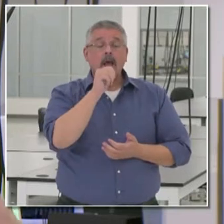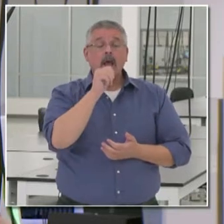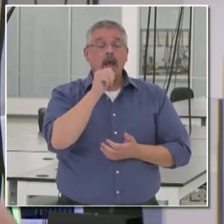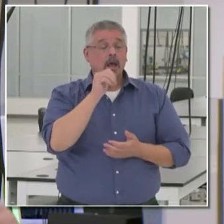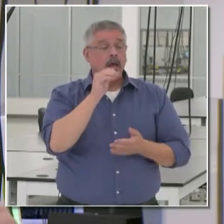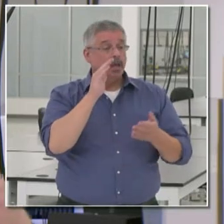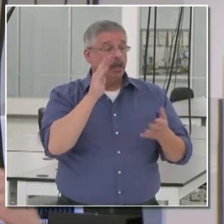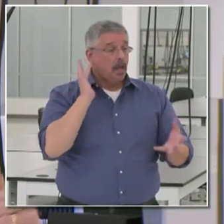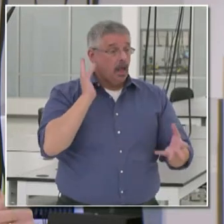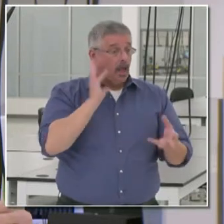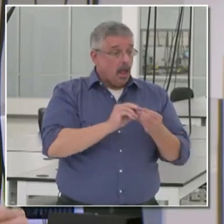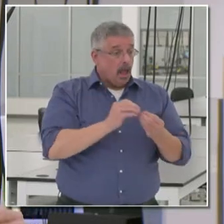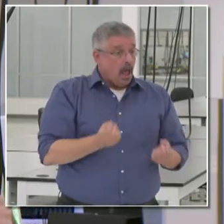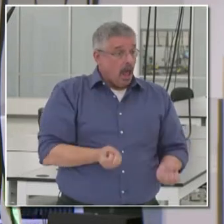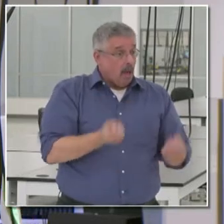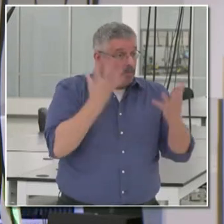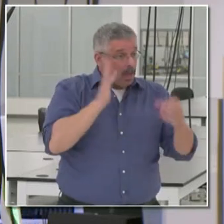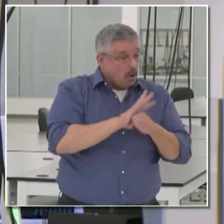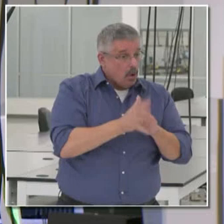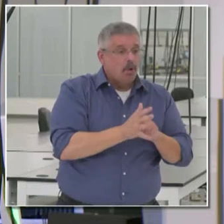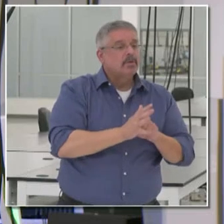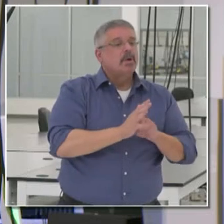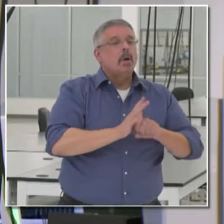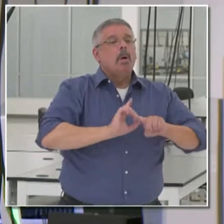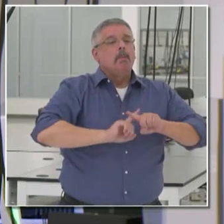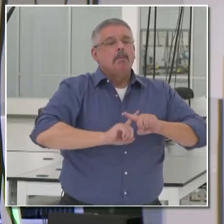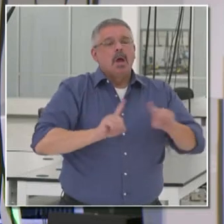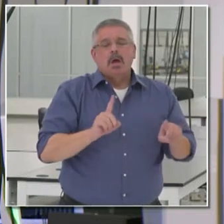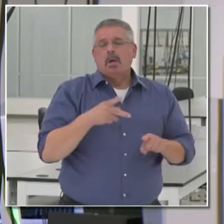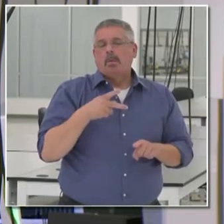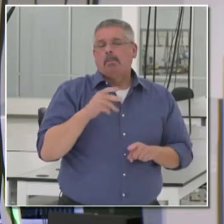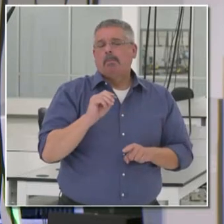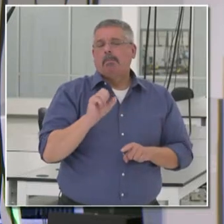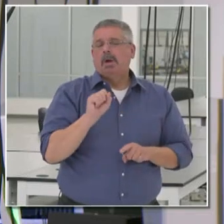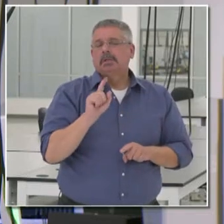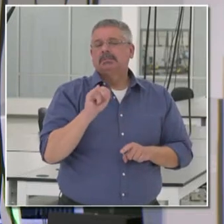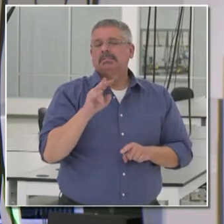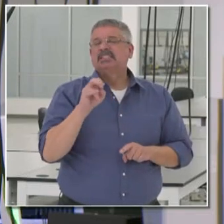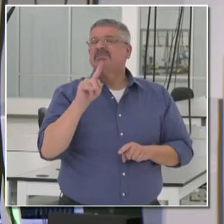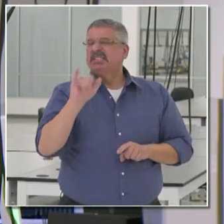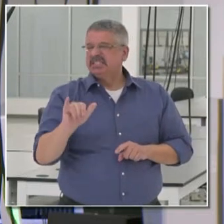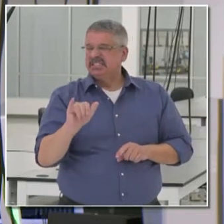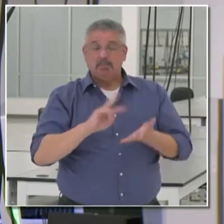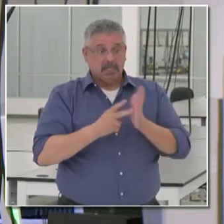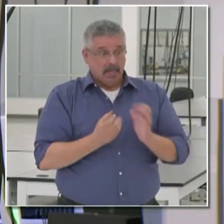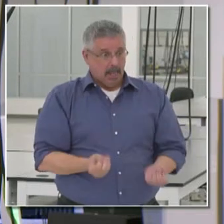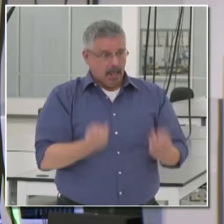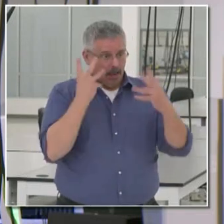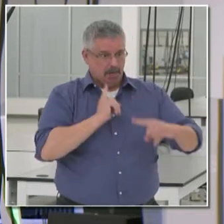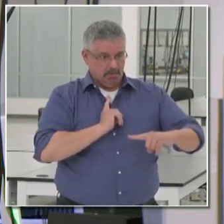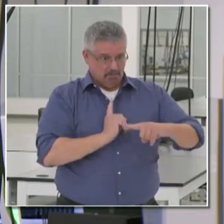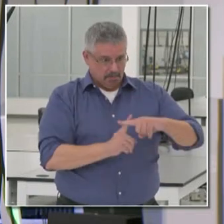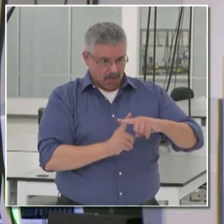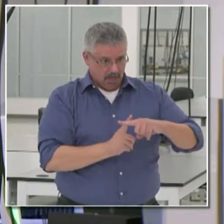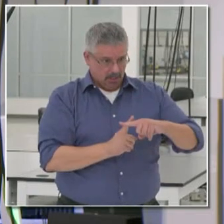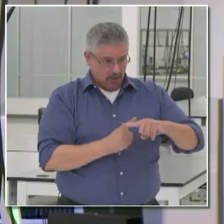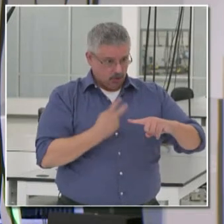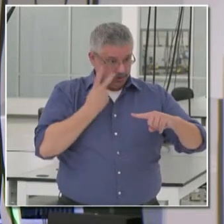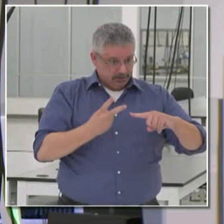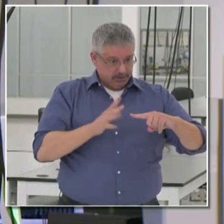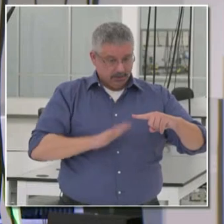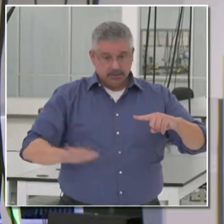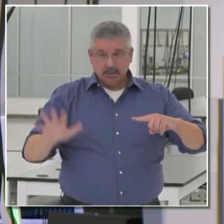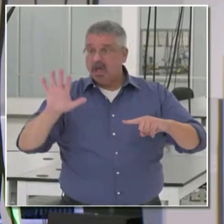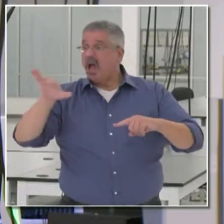no deberíamos enfocarnos en el número total de casos pero en el caso en el número de casos positivos que es fundamental el número de casos positivos